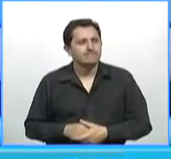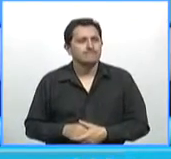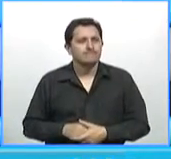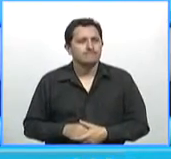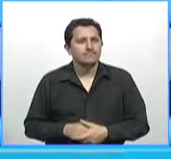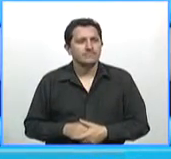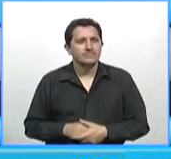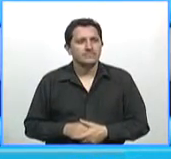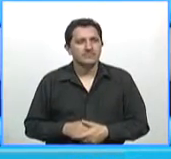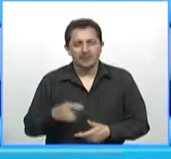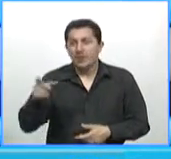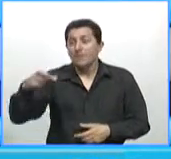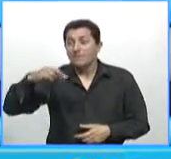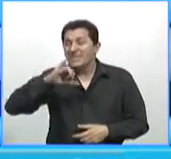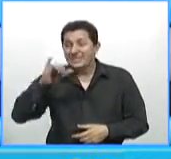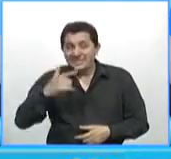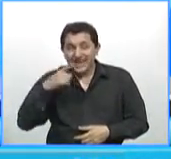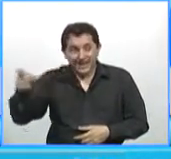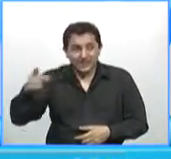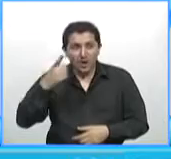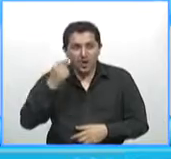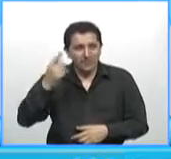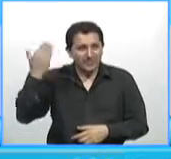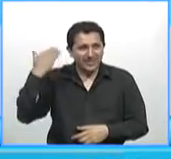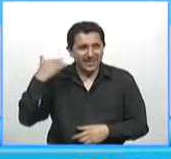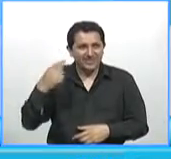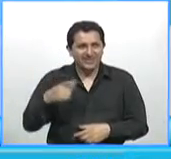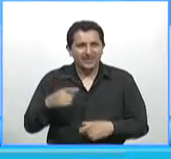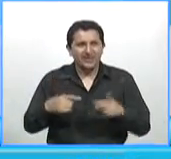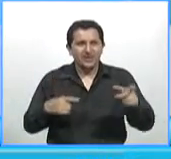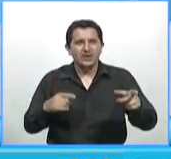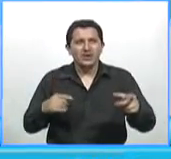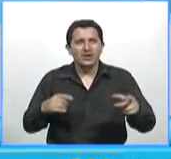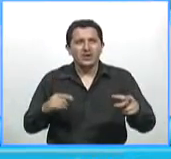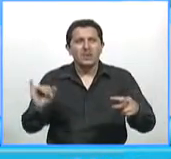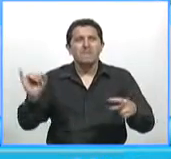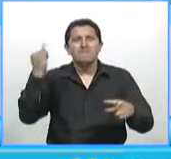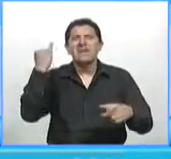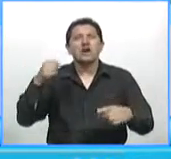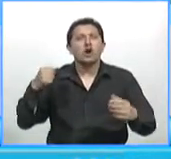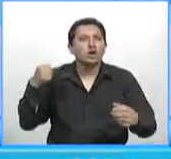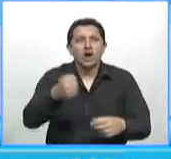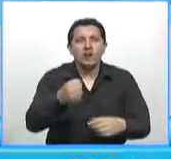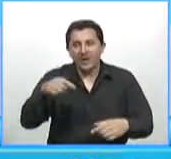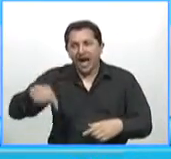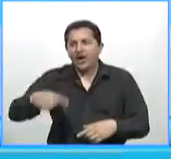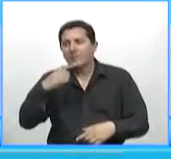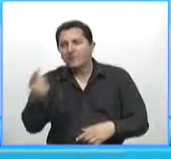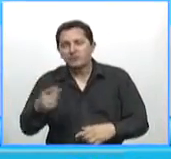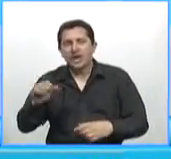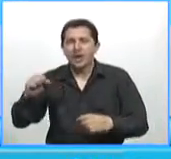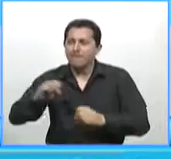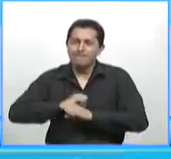Mirá la pinzaste, te digo algo, pará. Javier Maciel había venido antes el boxeador, claro, y le dejó cuál fue el mejor golpe de tu vida. ¿Cierto? Juli, que estás del otro